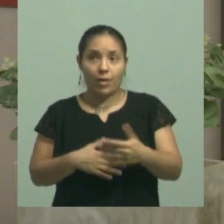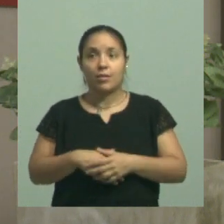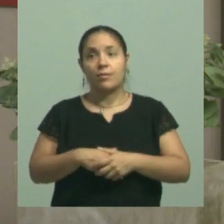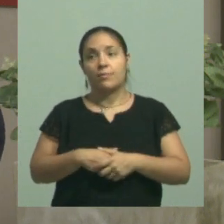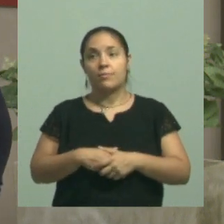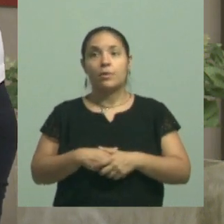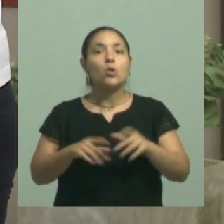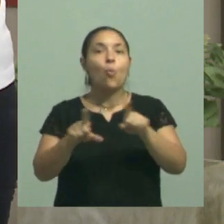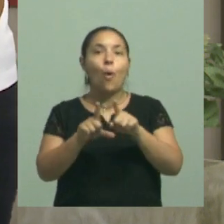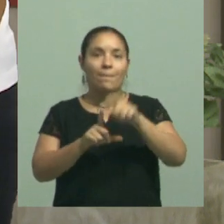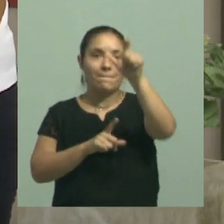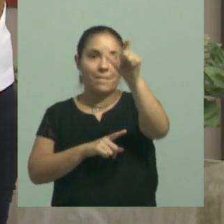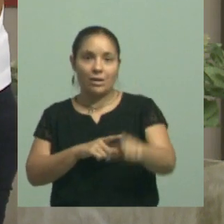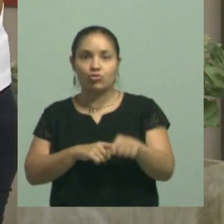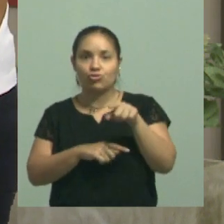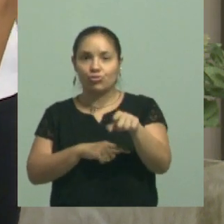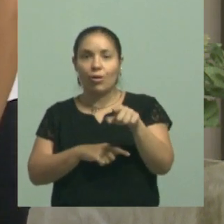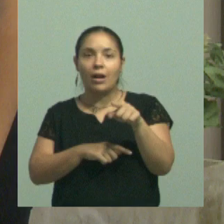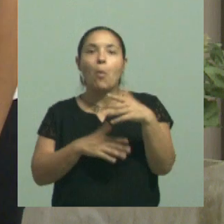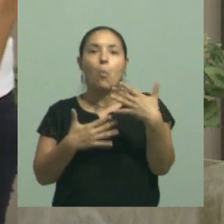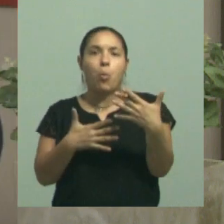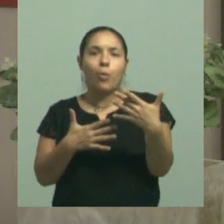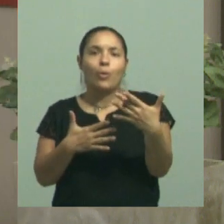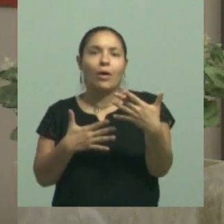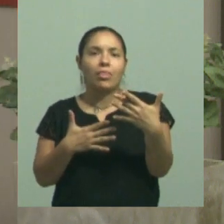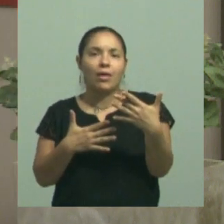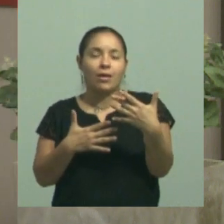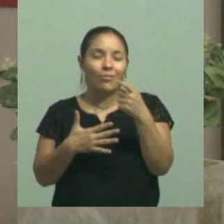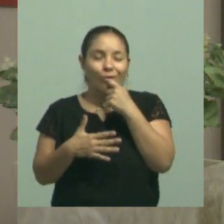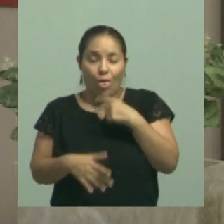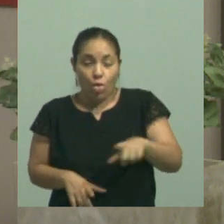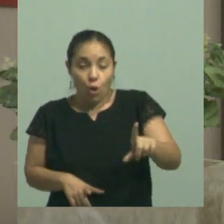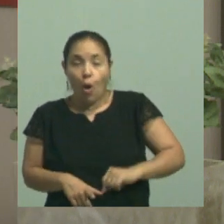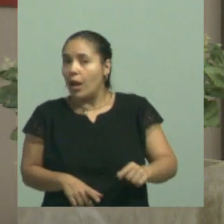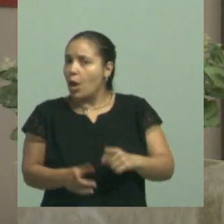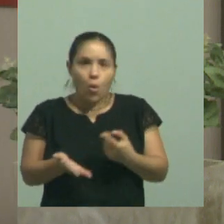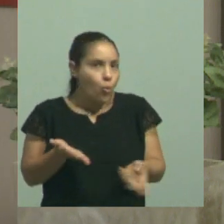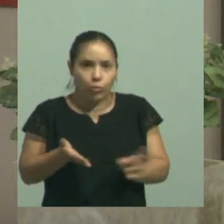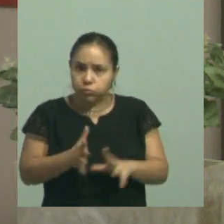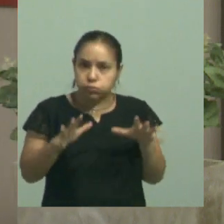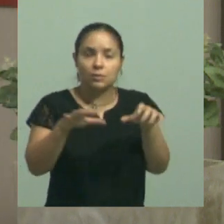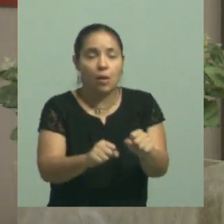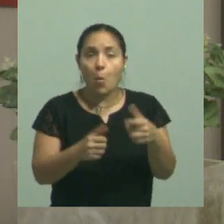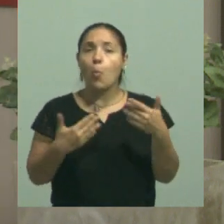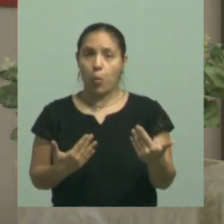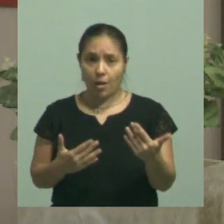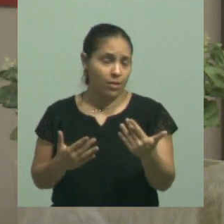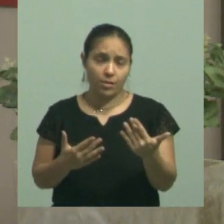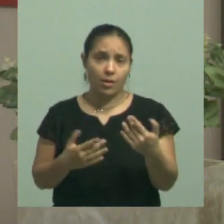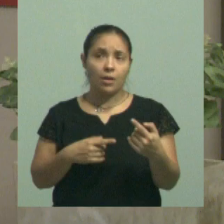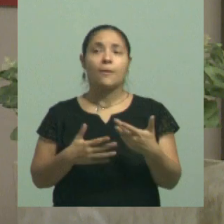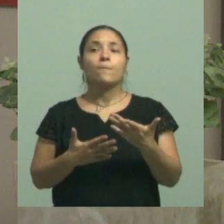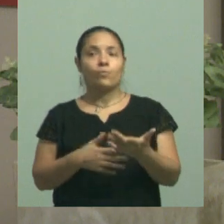reacción. Le va a doler, pero tiene unos segundos que nos puede seguir atacando y si tiene un cuchillo nos va a cortar. Ah, claro. Entonces, un mecanismo donde